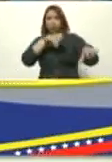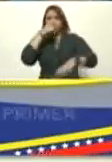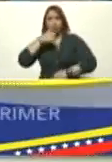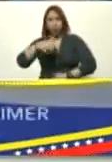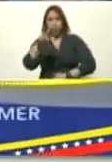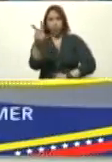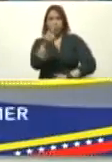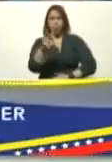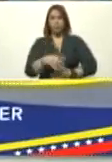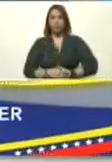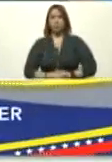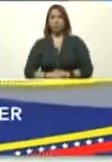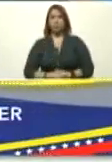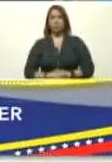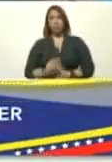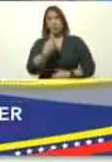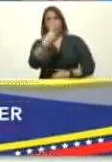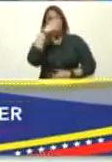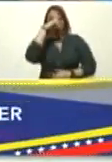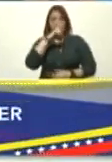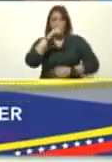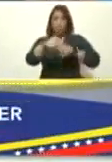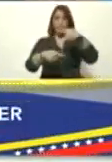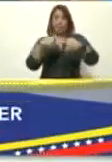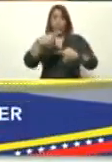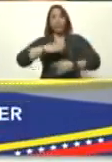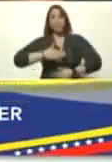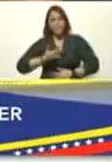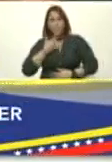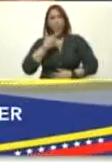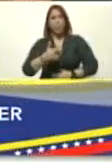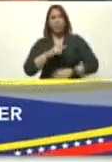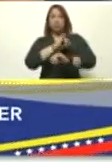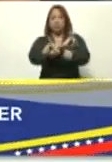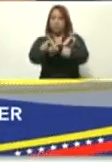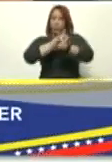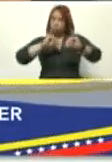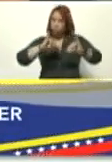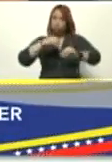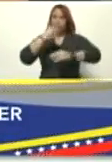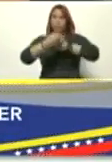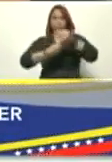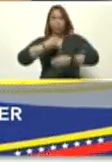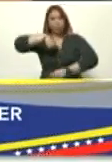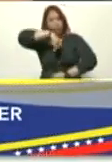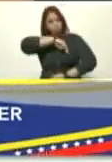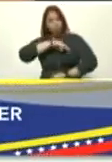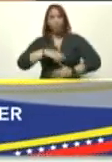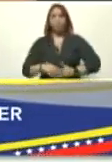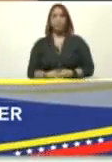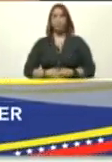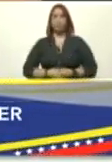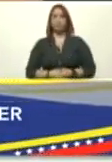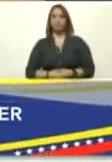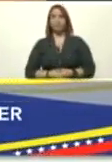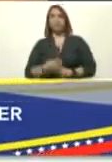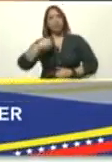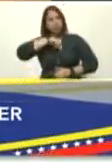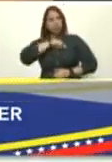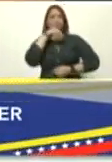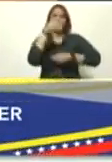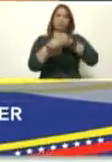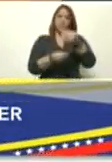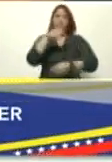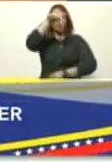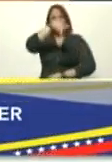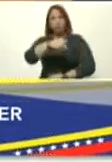Venezuela, y un año después puedo decir, así lo cumplimos, así lo hicimos. Y